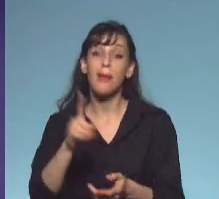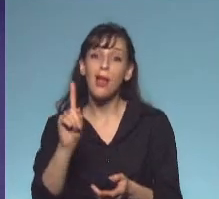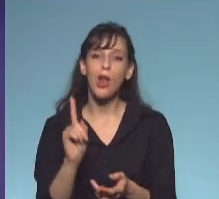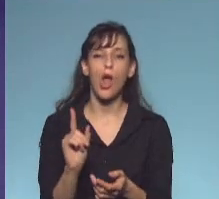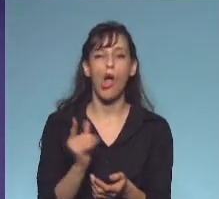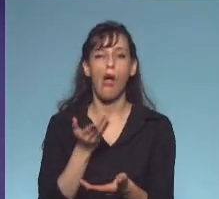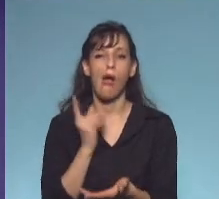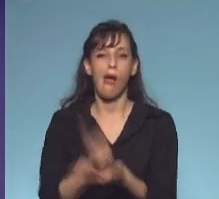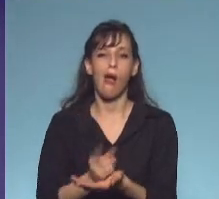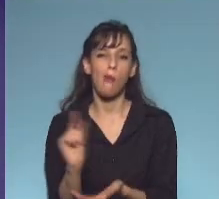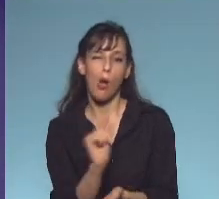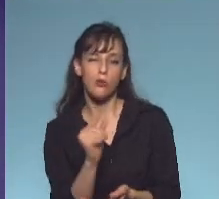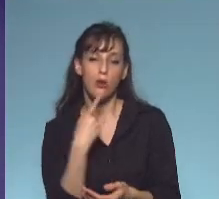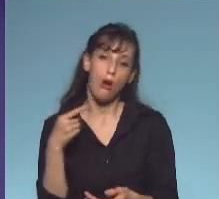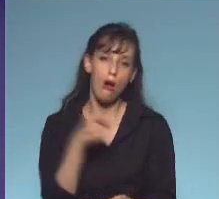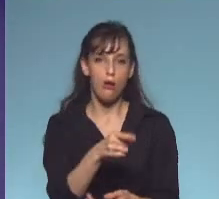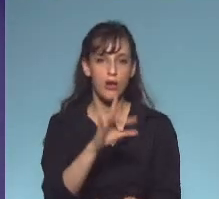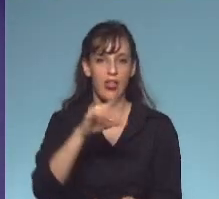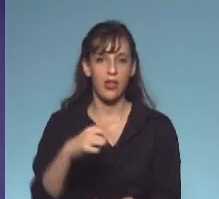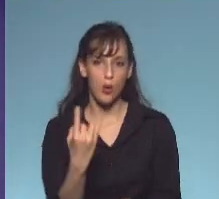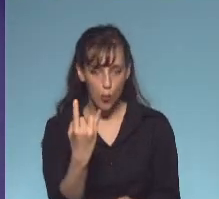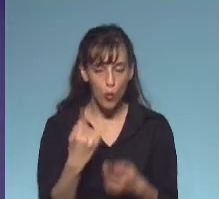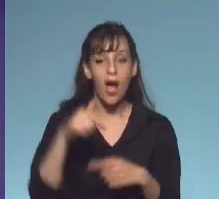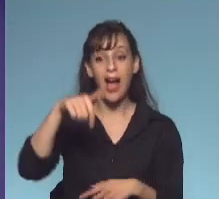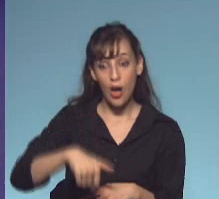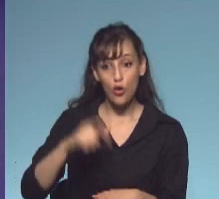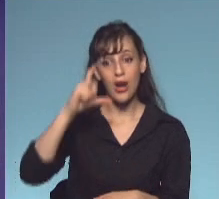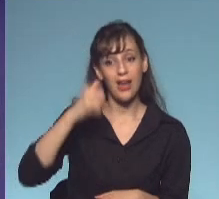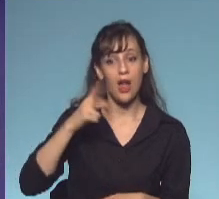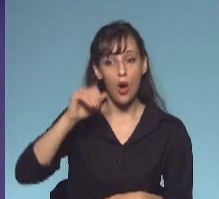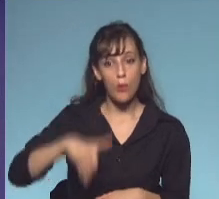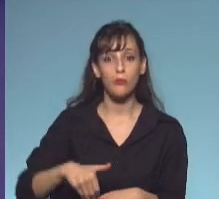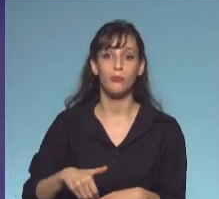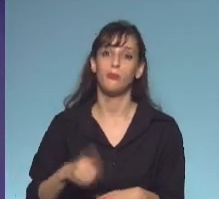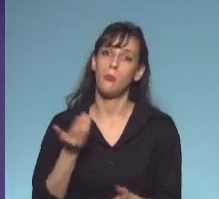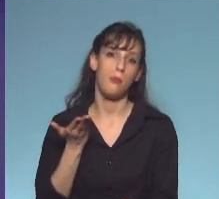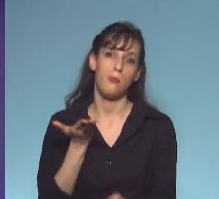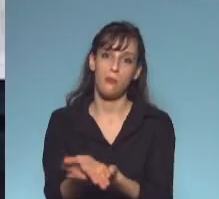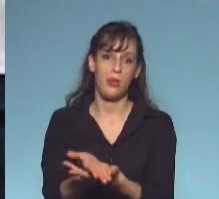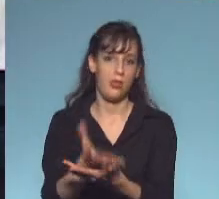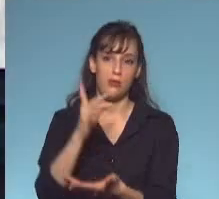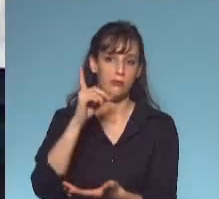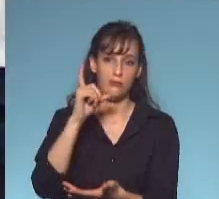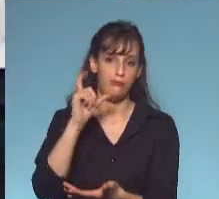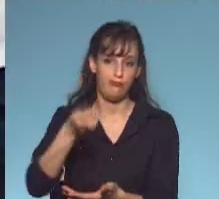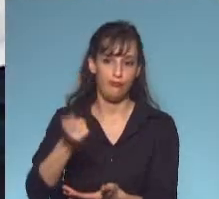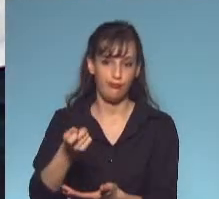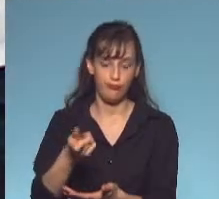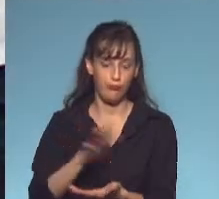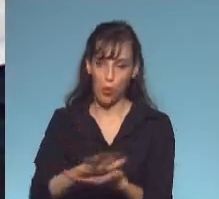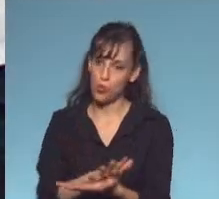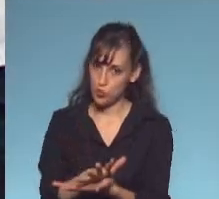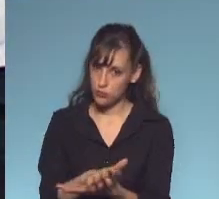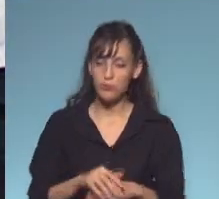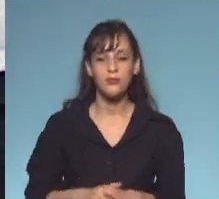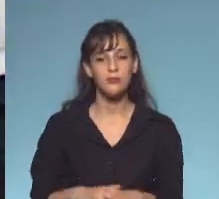fue en contra de este dnu ahora entonces la eno com apela al máximo tribunal de justicia la